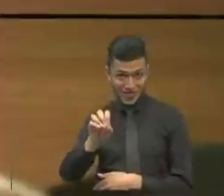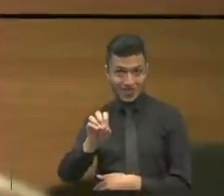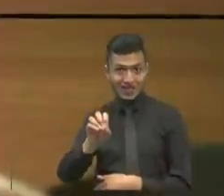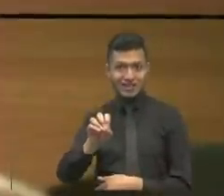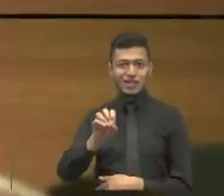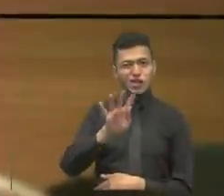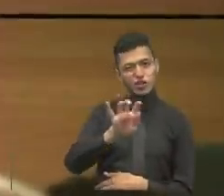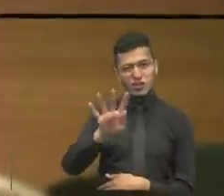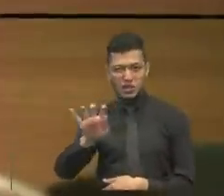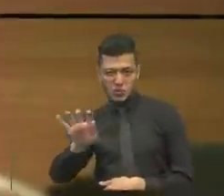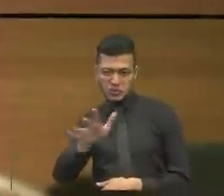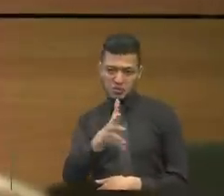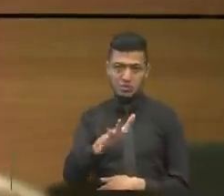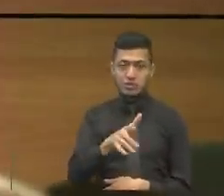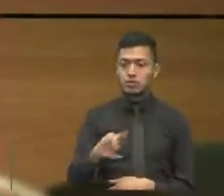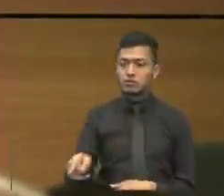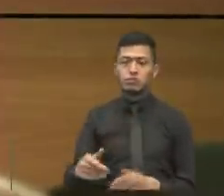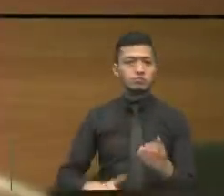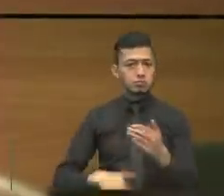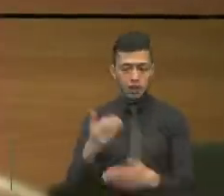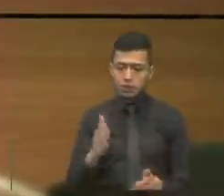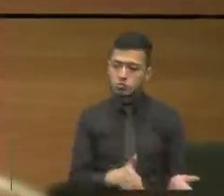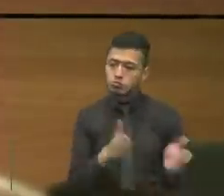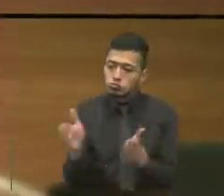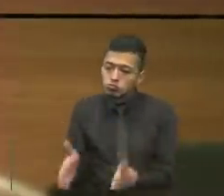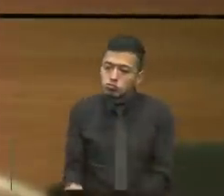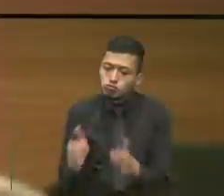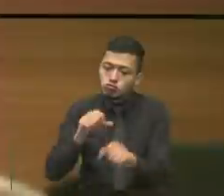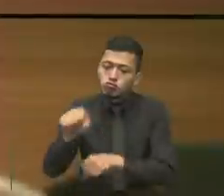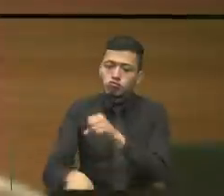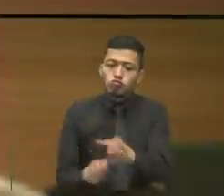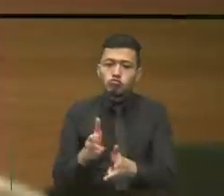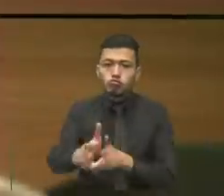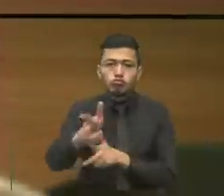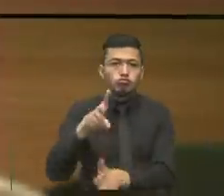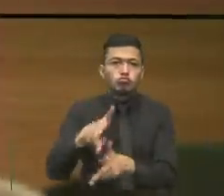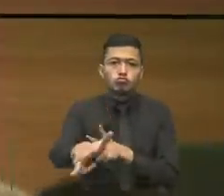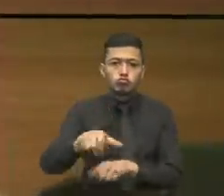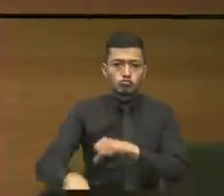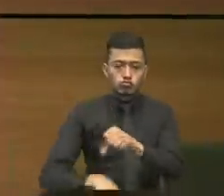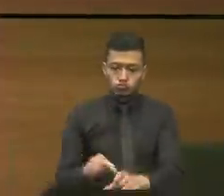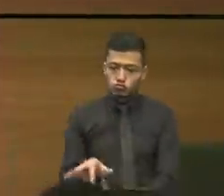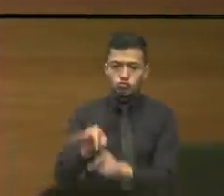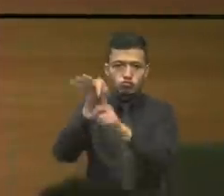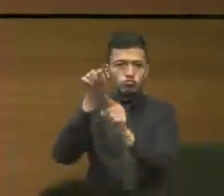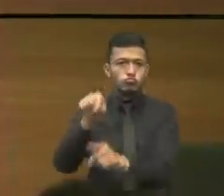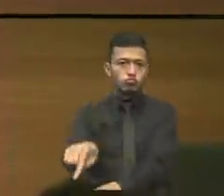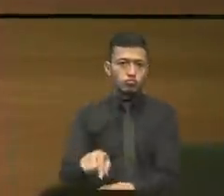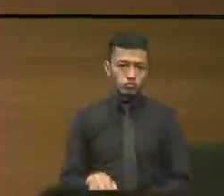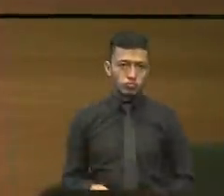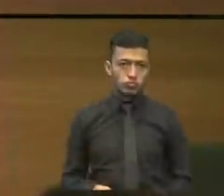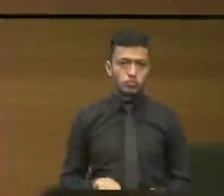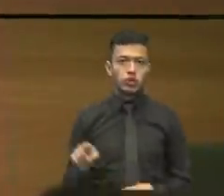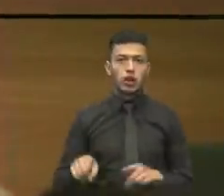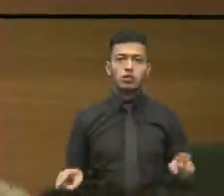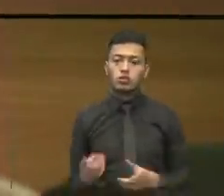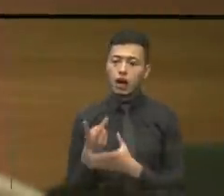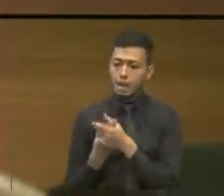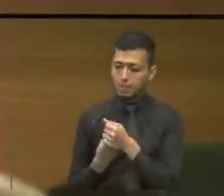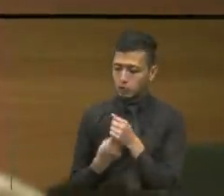ciclocarriles exclusivos. Lo que pasa es que buena parte de ellos los hicimos compartiendo andén con